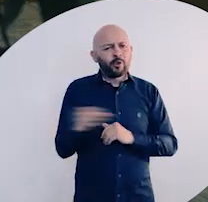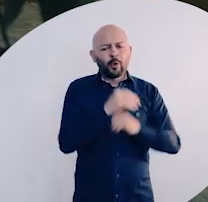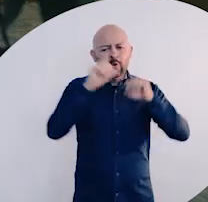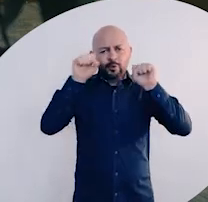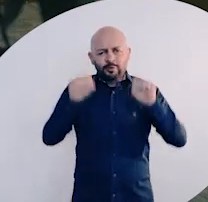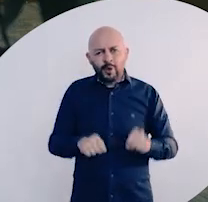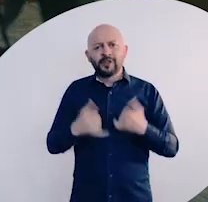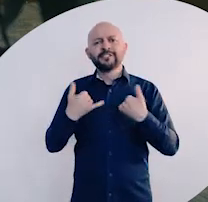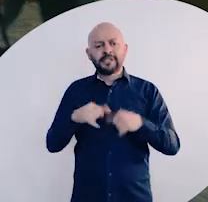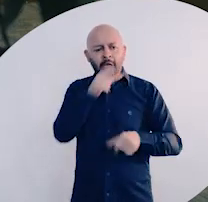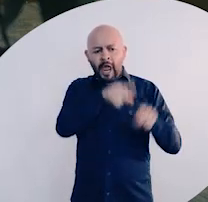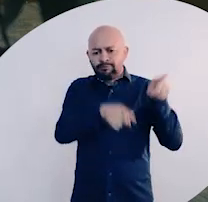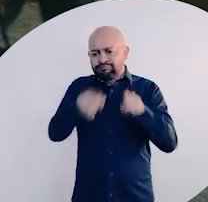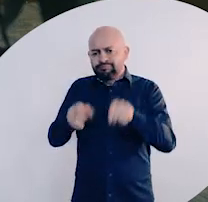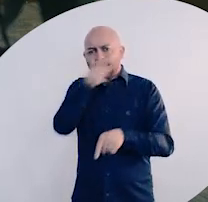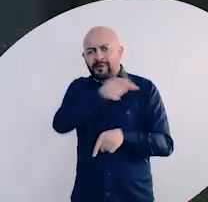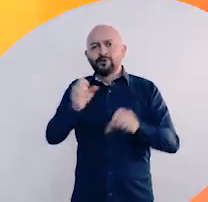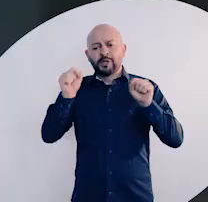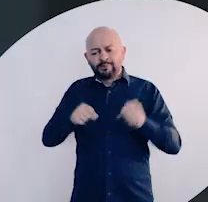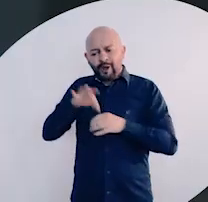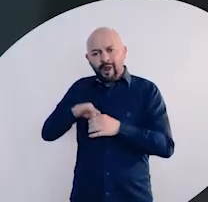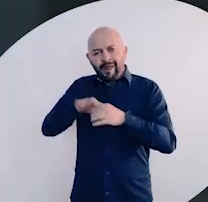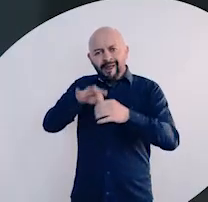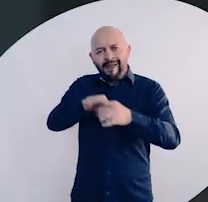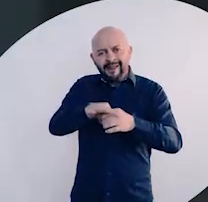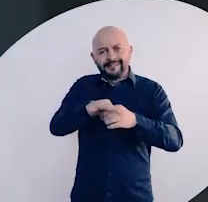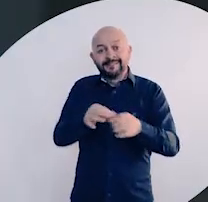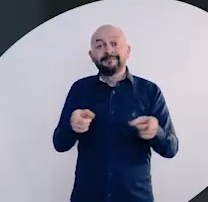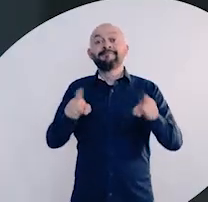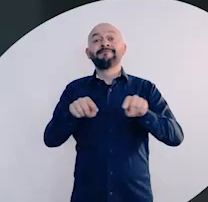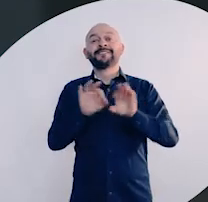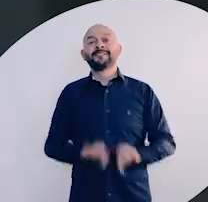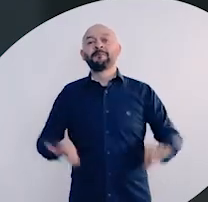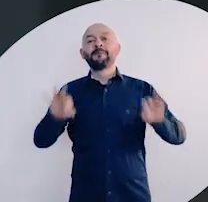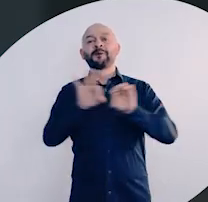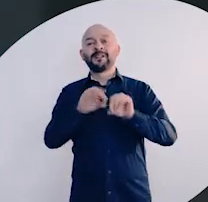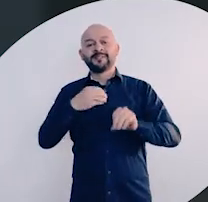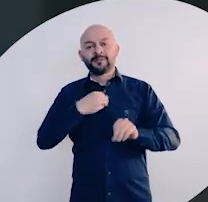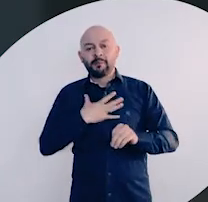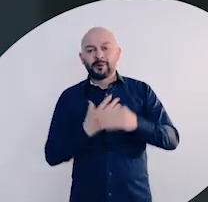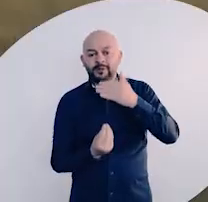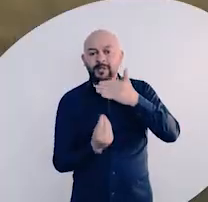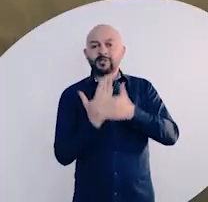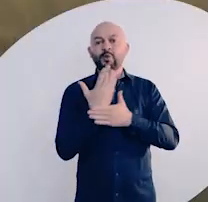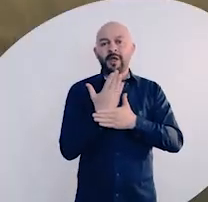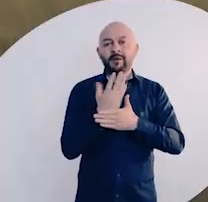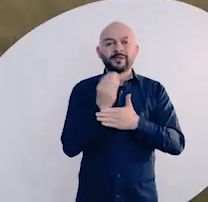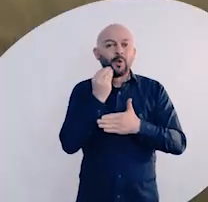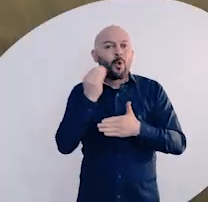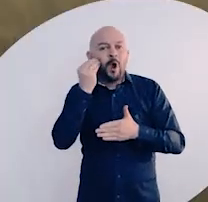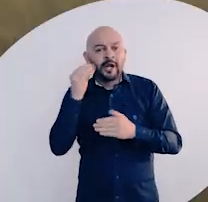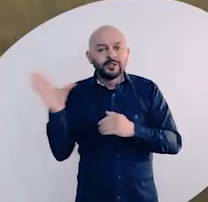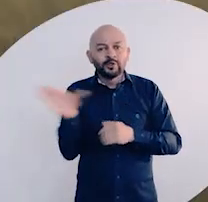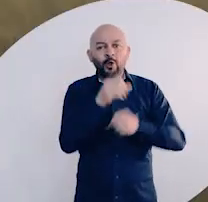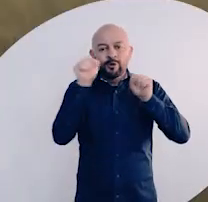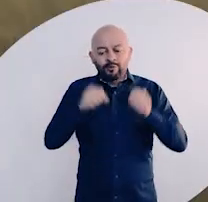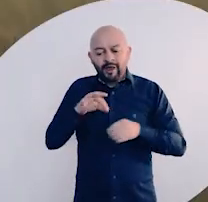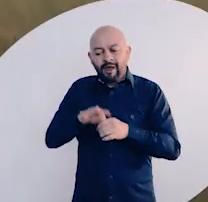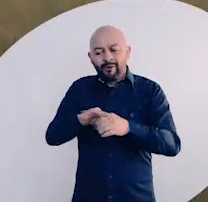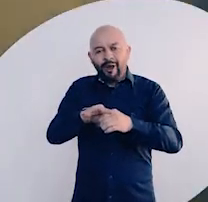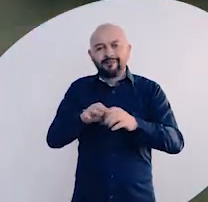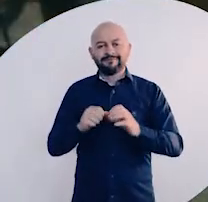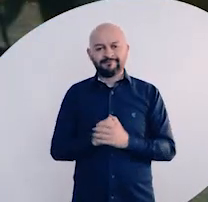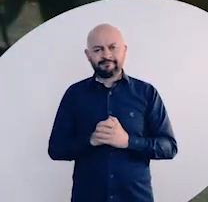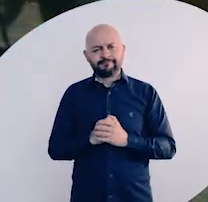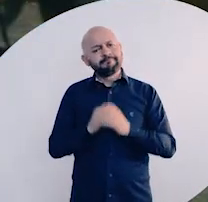los niveles de ingreso ya hay personas que están ahorrando y que pueden ahorrar y también hay nuevas posibilidades para que nuevos hogares lo